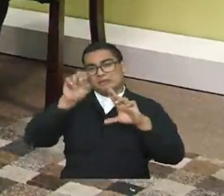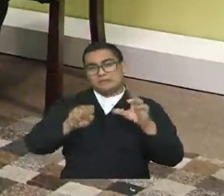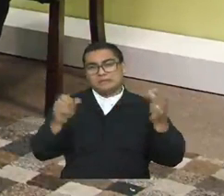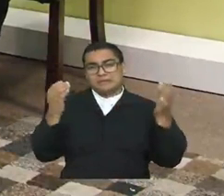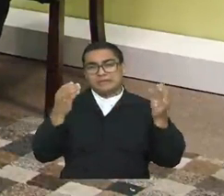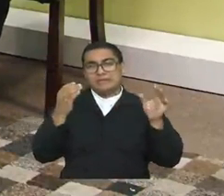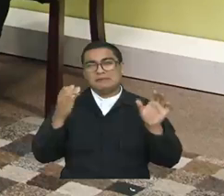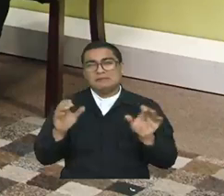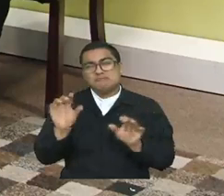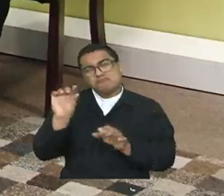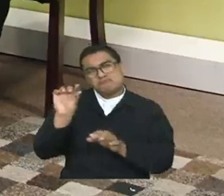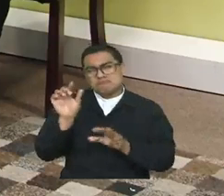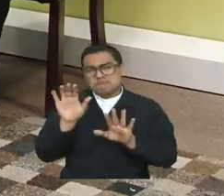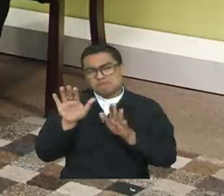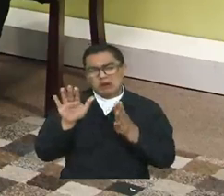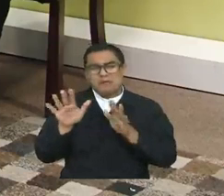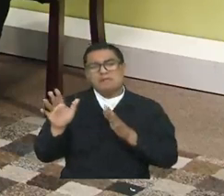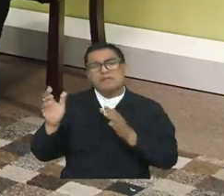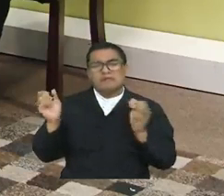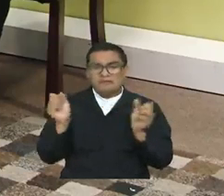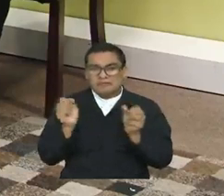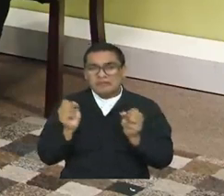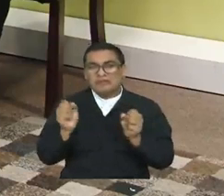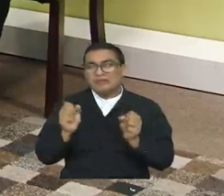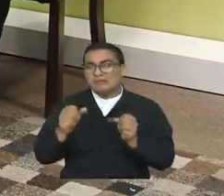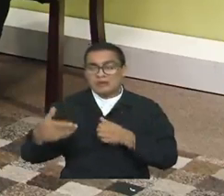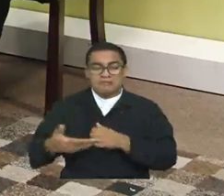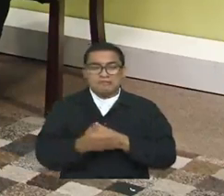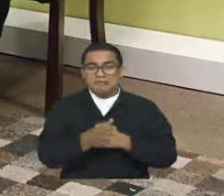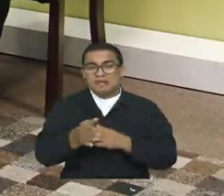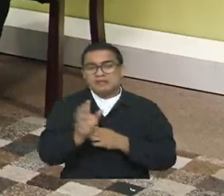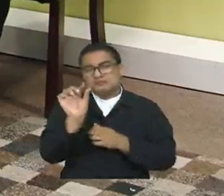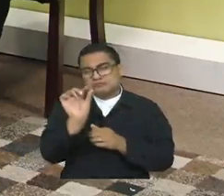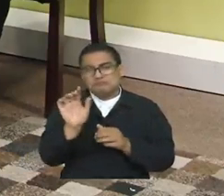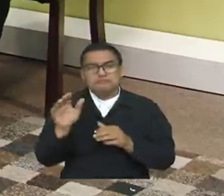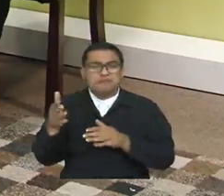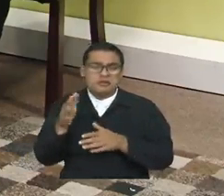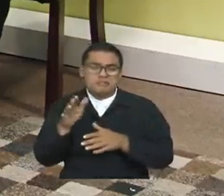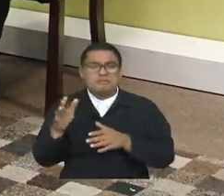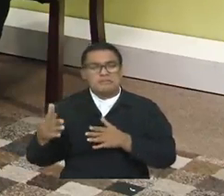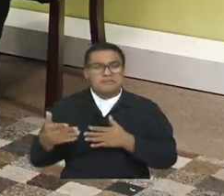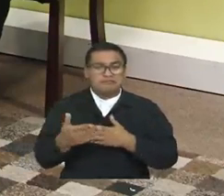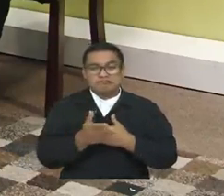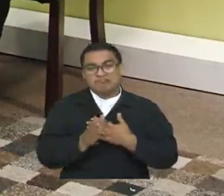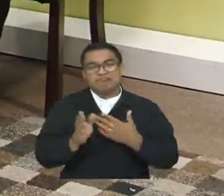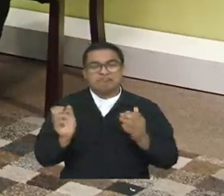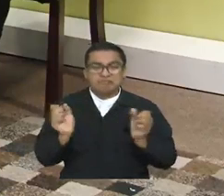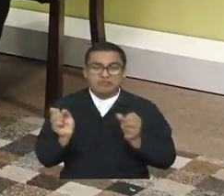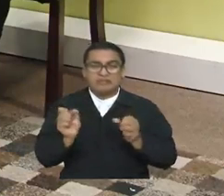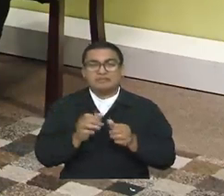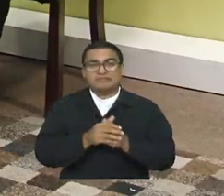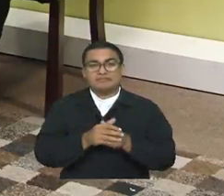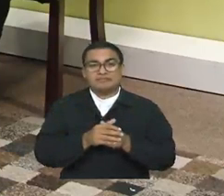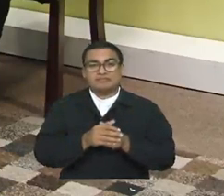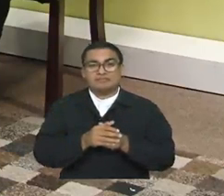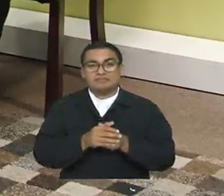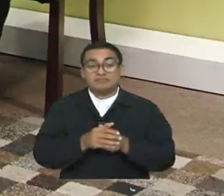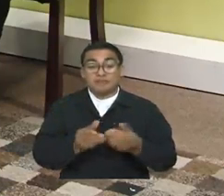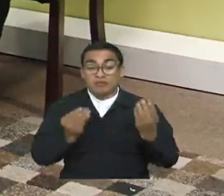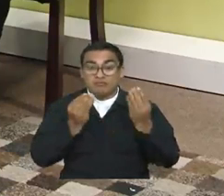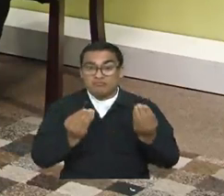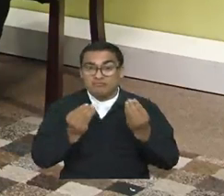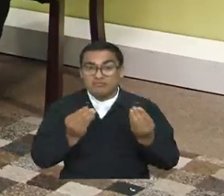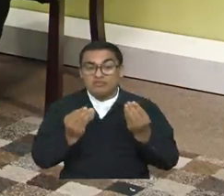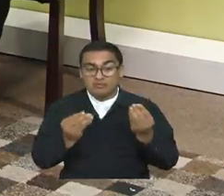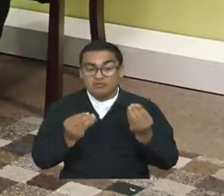somos igual que nuestros peces son de temperaturas cálidas. Entonces no son tan, no podría ser, no todos los peces tienen